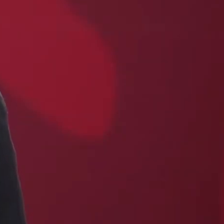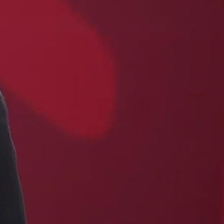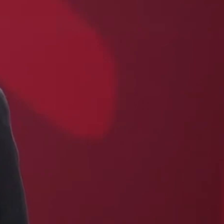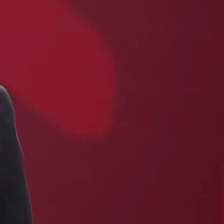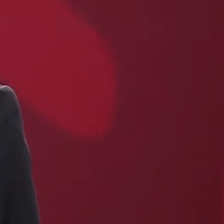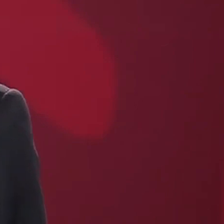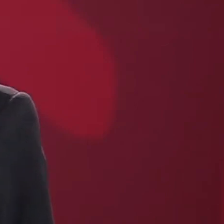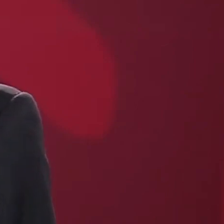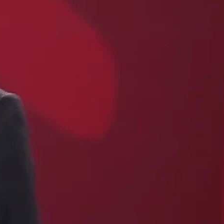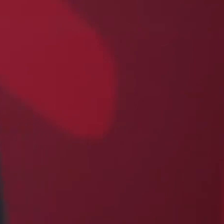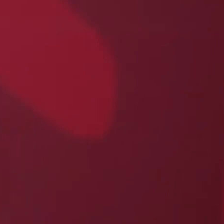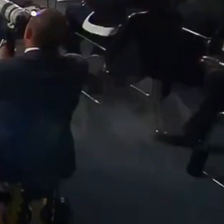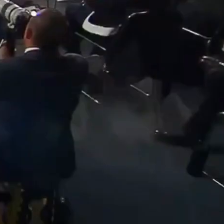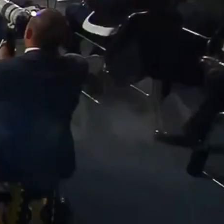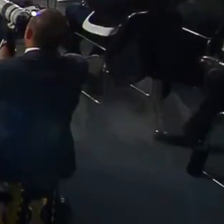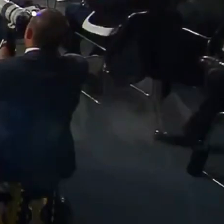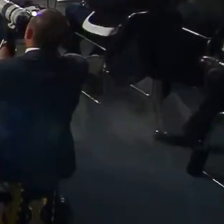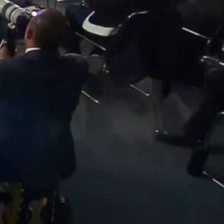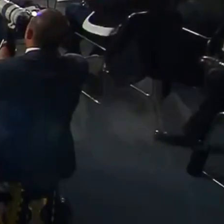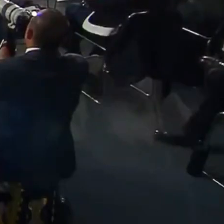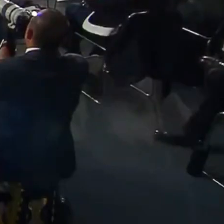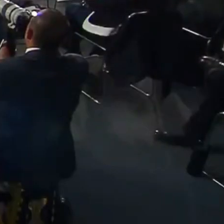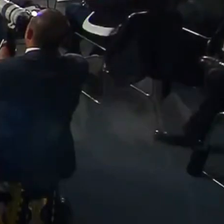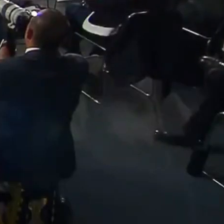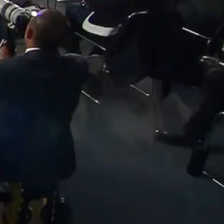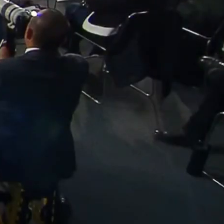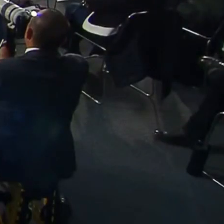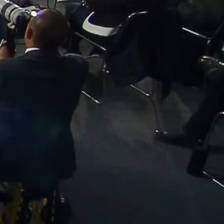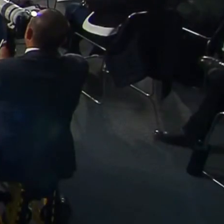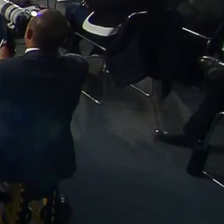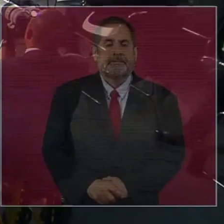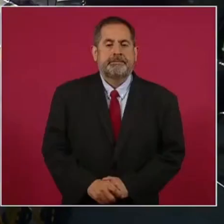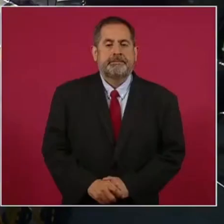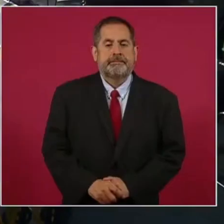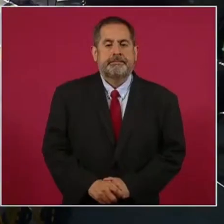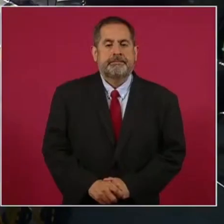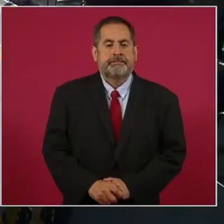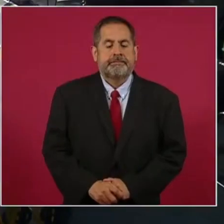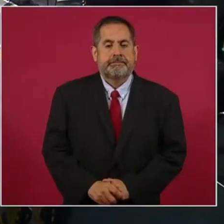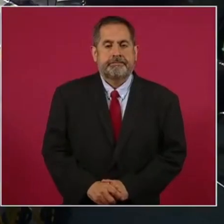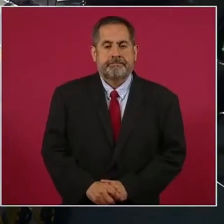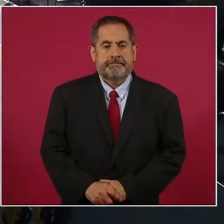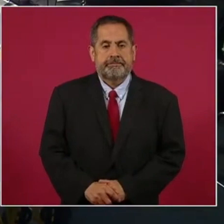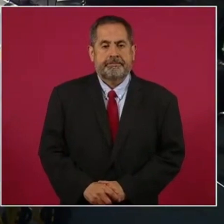son instintos ahí sí malignos.